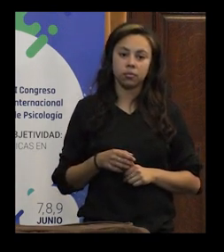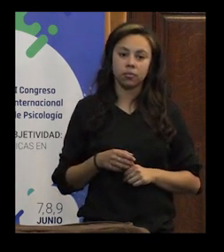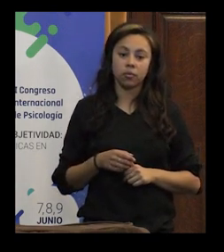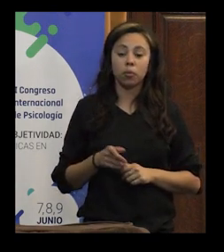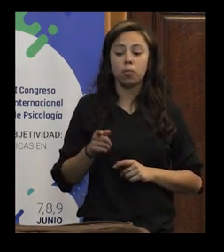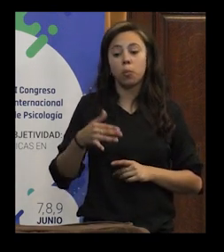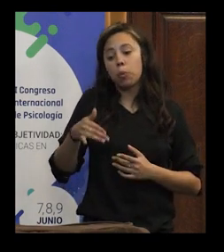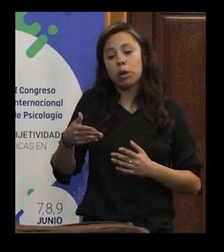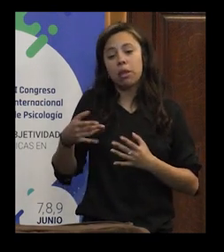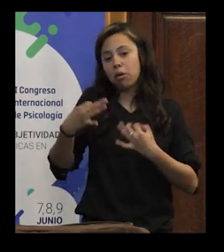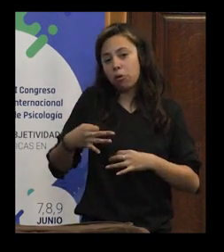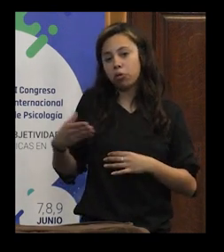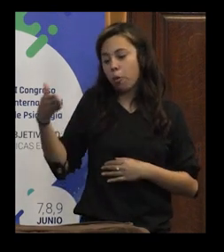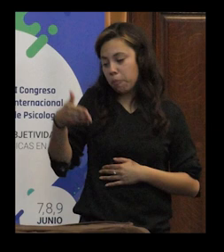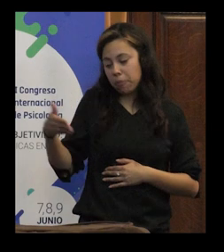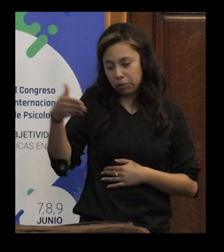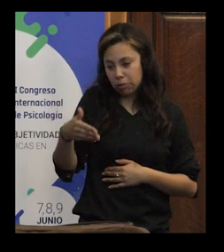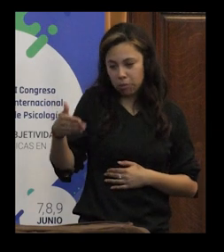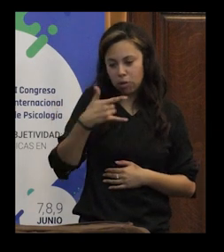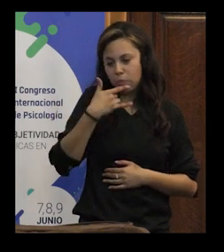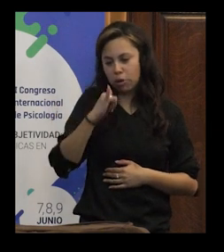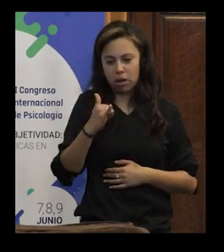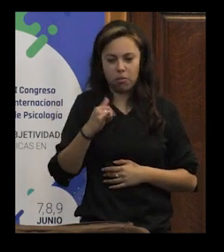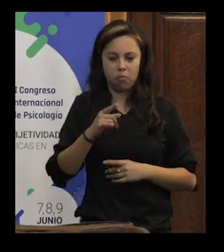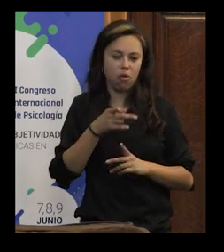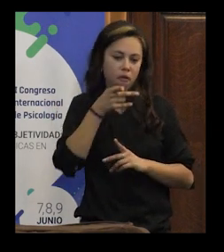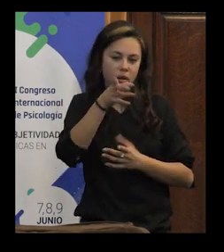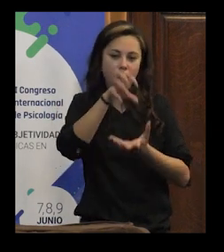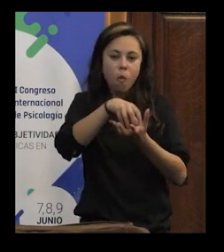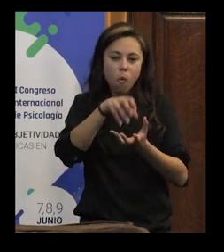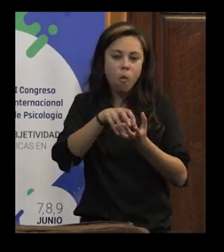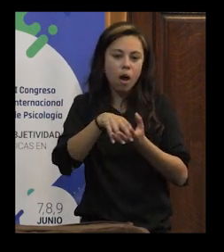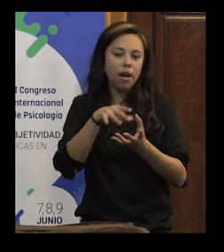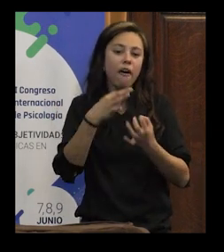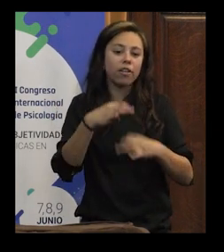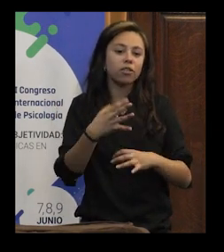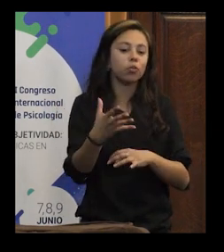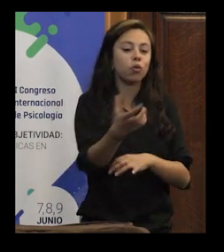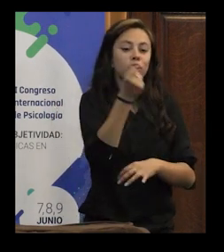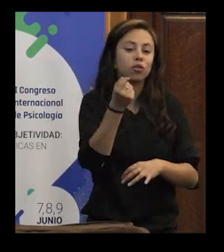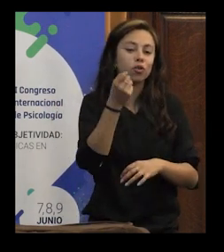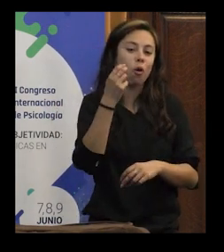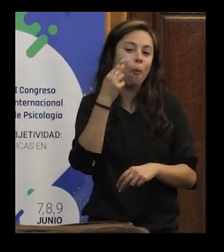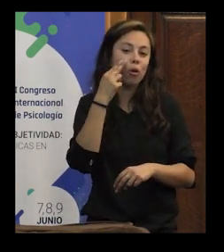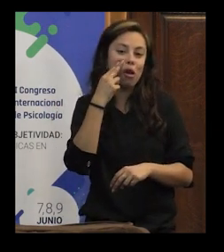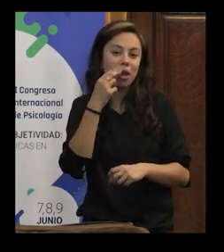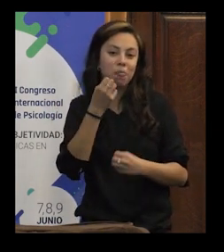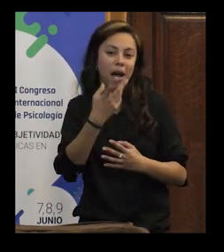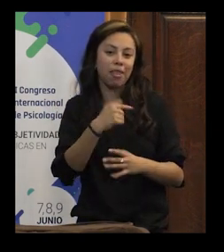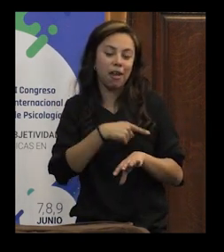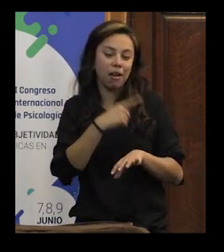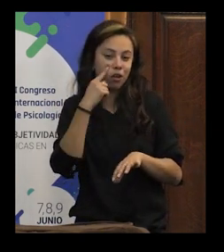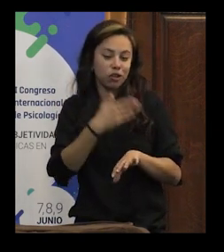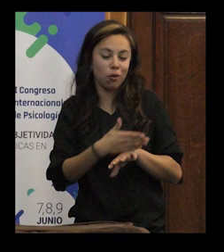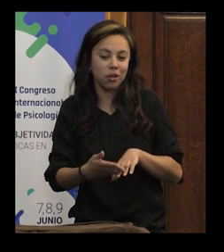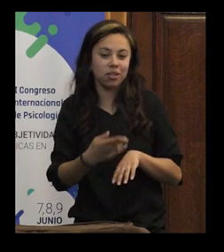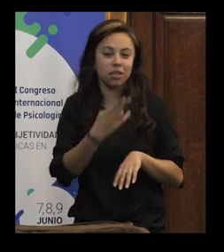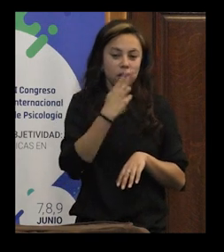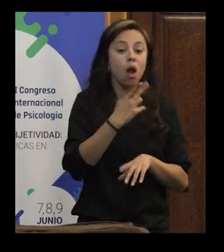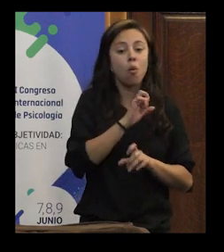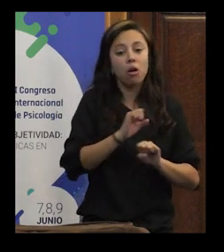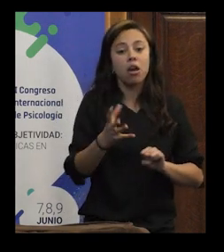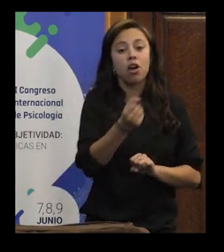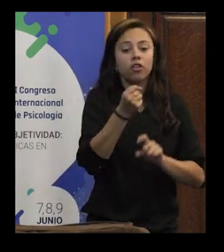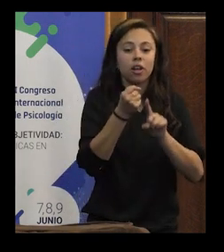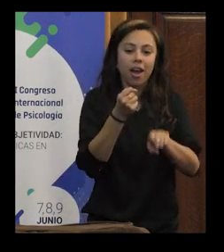detección. En portugués llamamos triaje. La detección en el contexto de procedimientos que